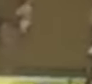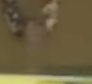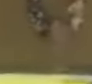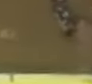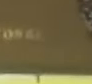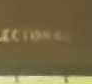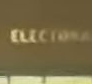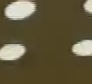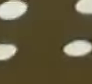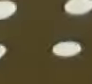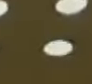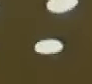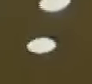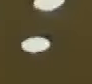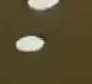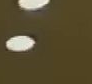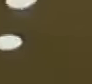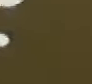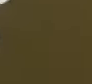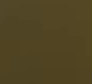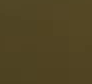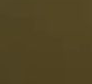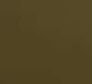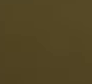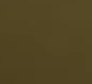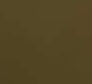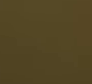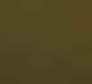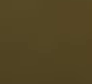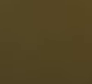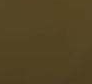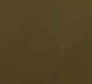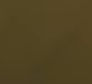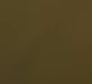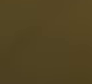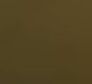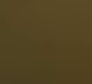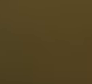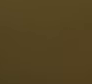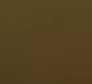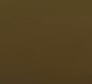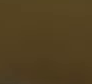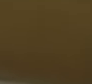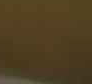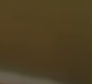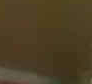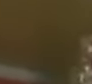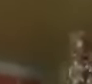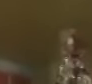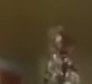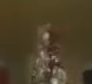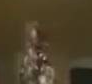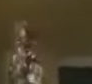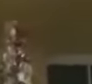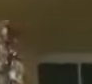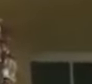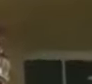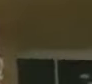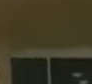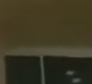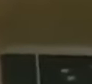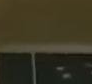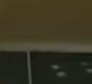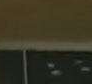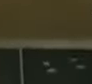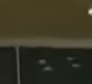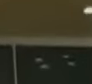a través de 7 importantes referéndums consultivos que se han realizado en nuestro país y de